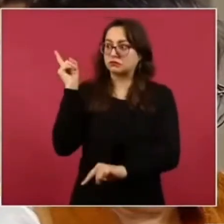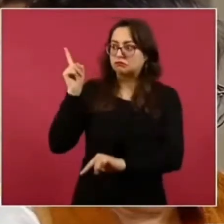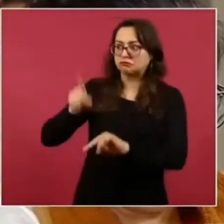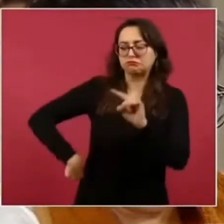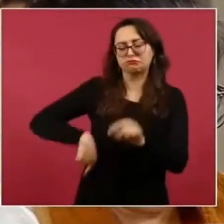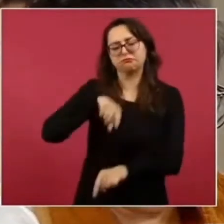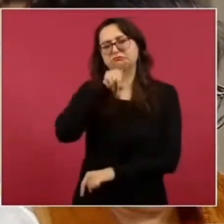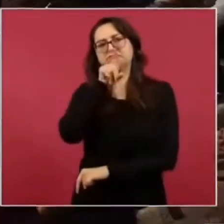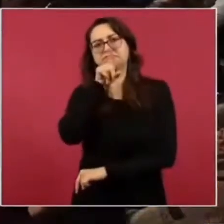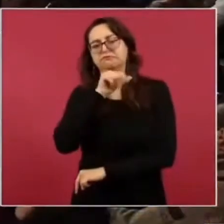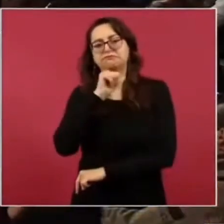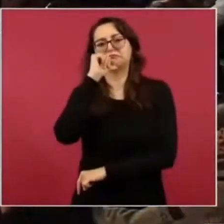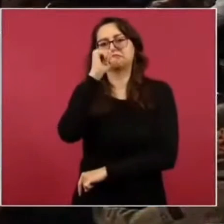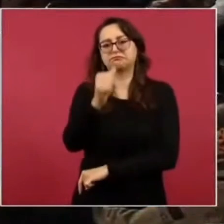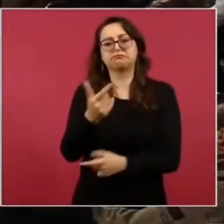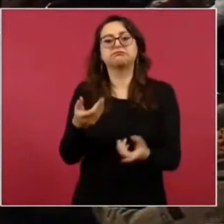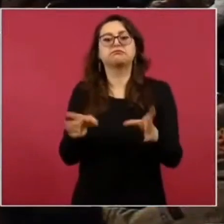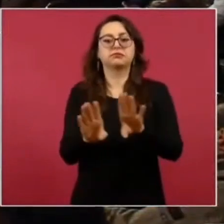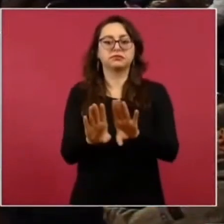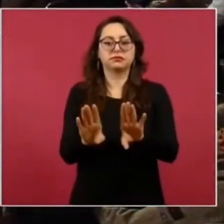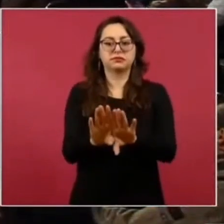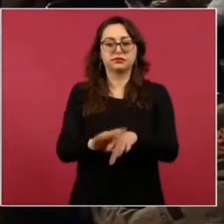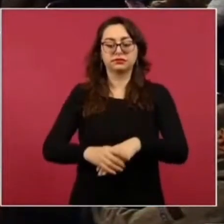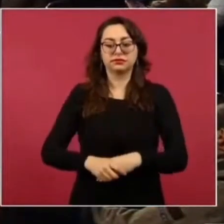de situaciones? Bueno,